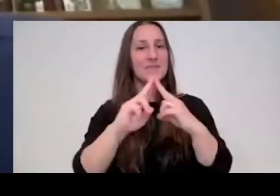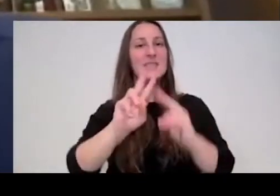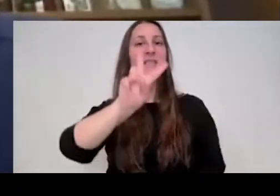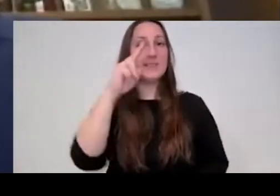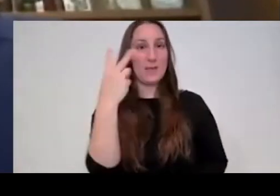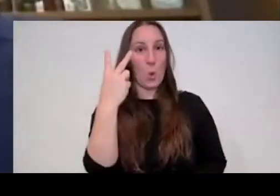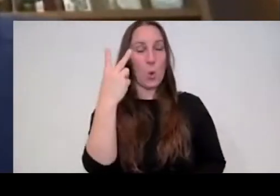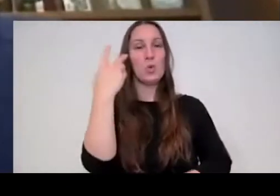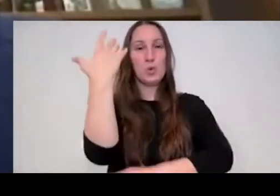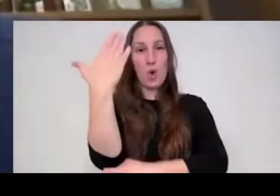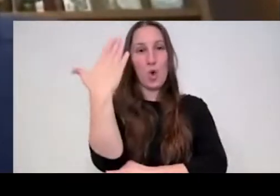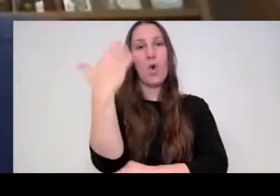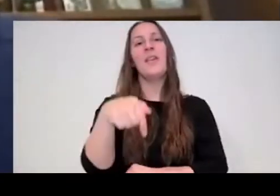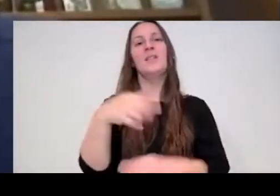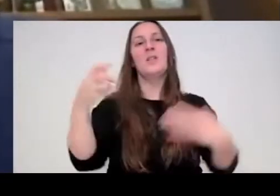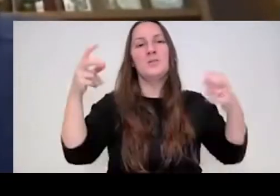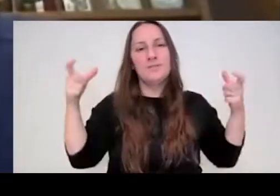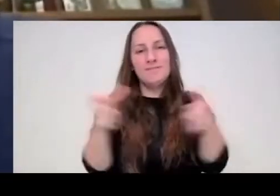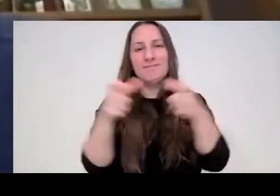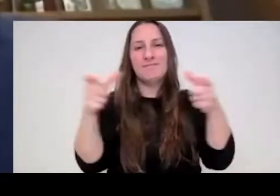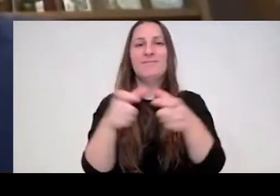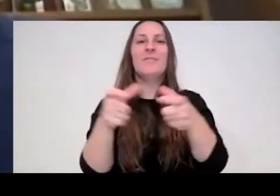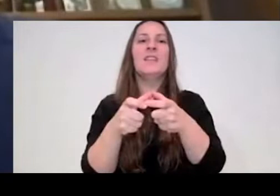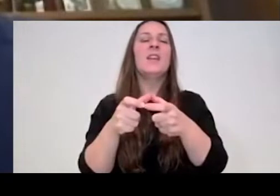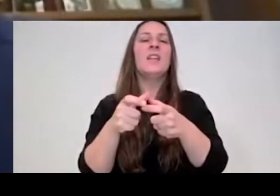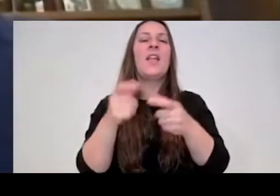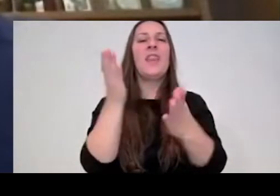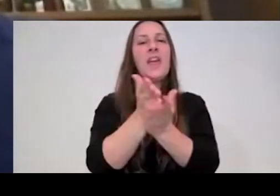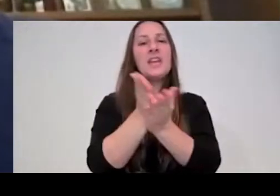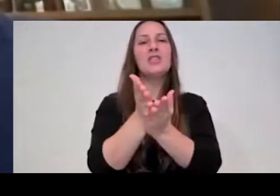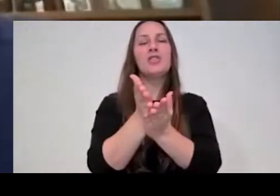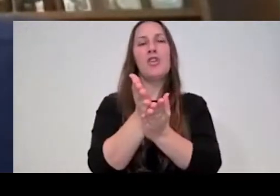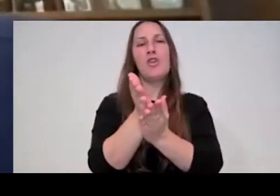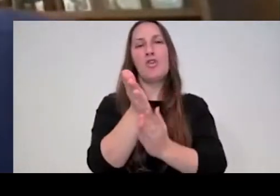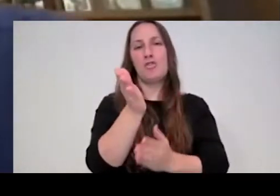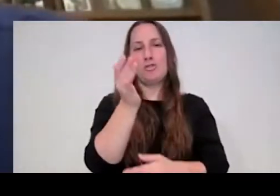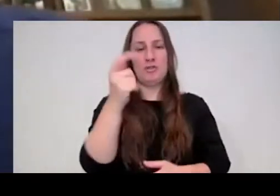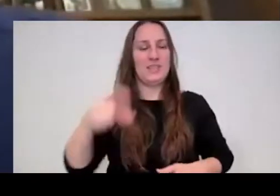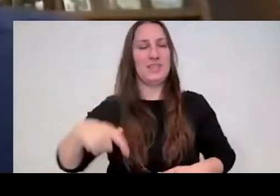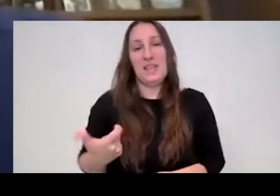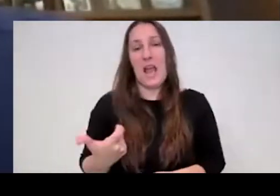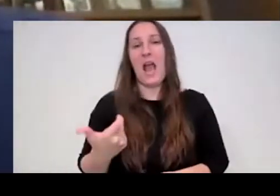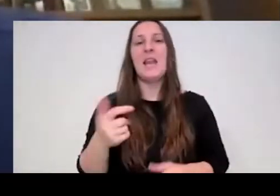de este ciclo de formación sindical, derecho sindical y perspectiva de género.